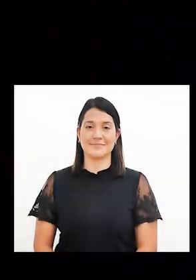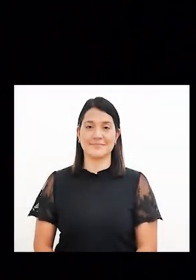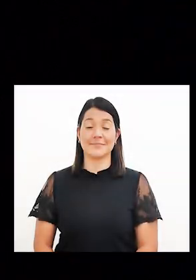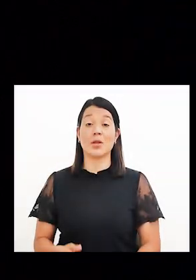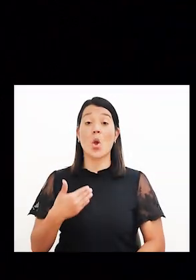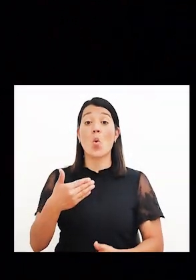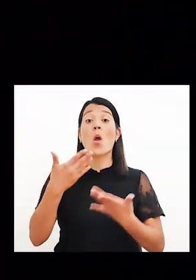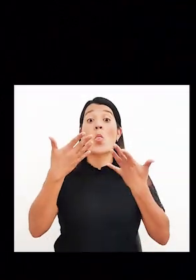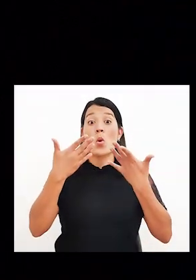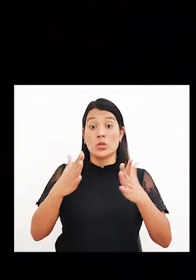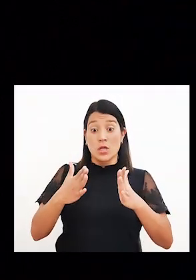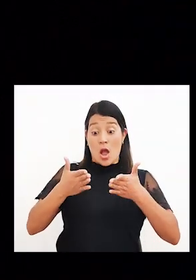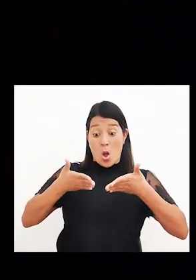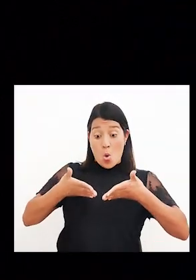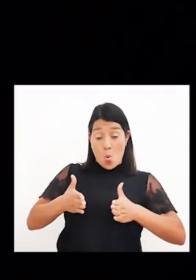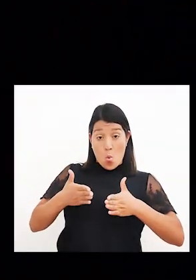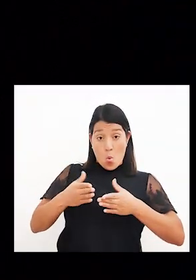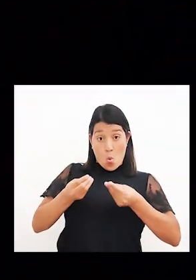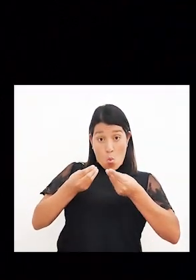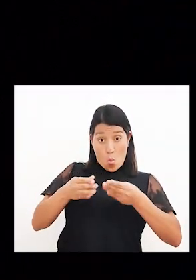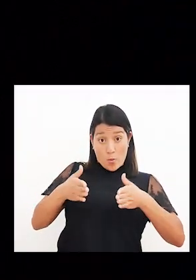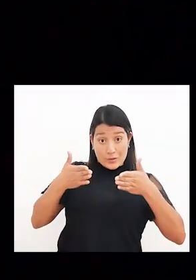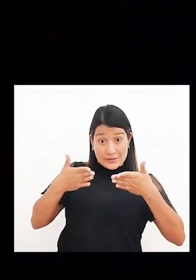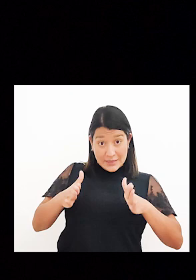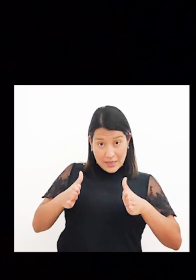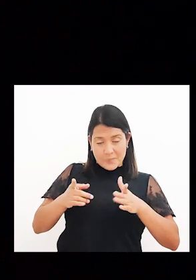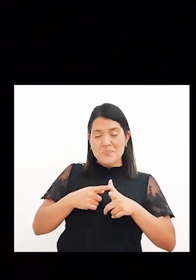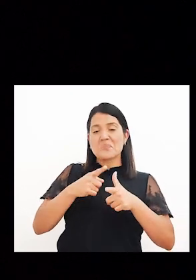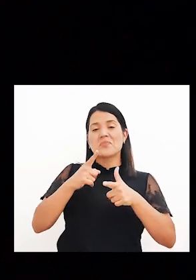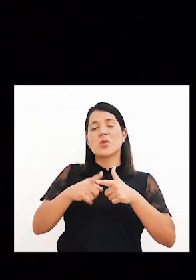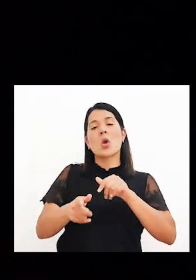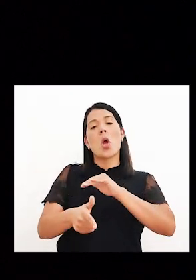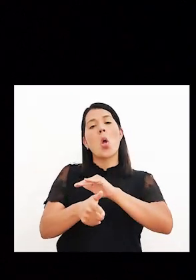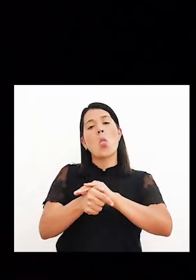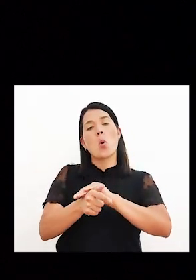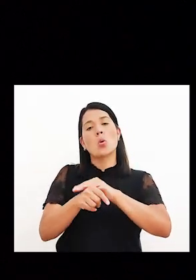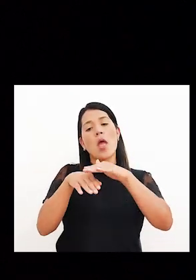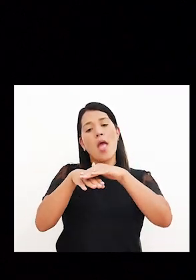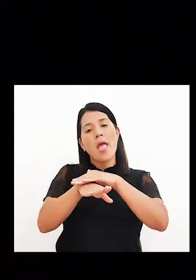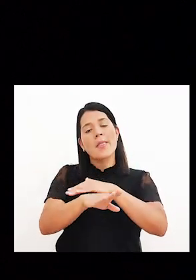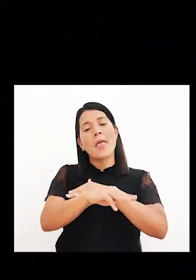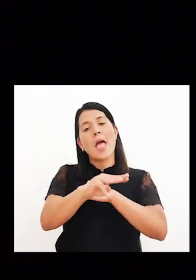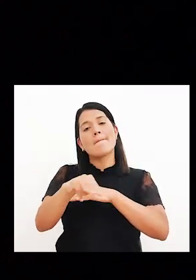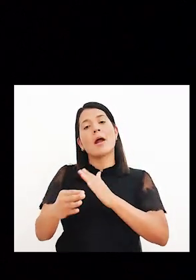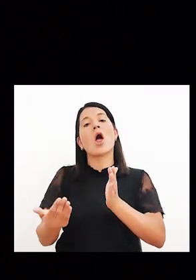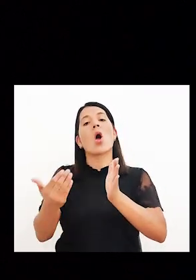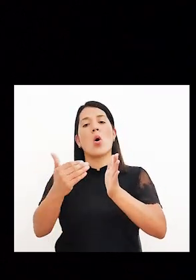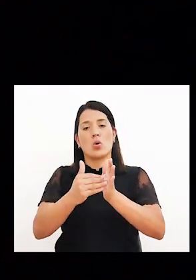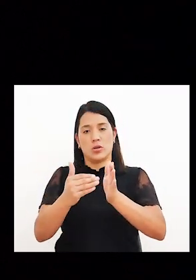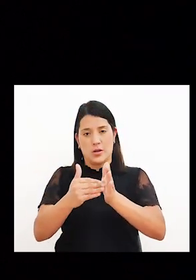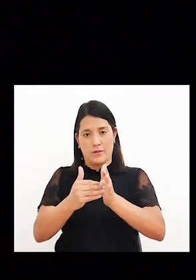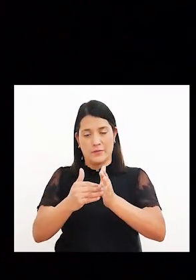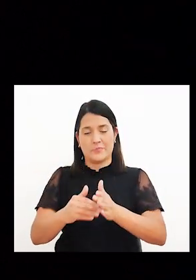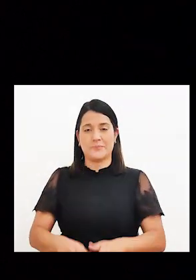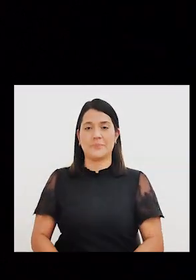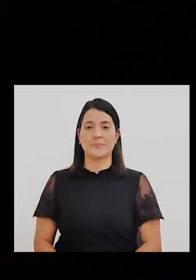Luego de haber desovado, la tortuga regresa al mar.